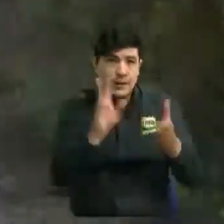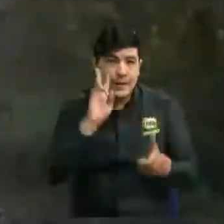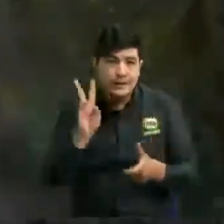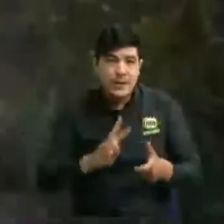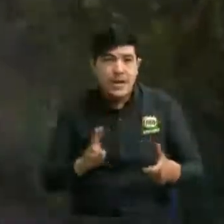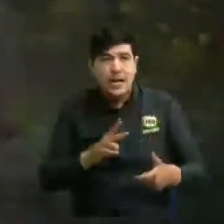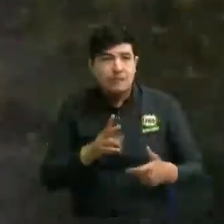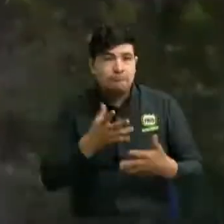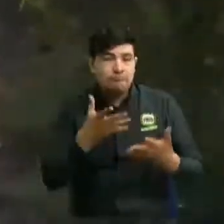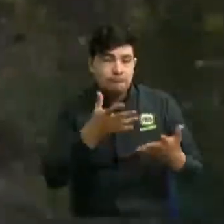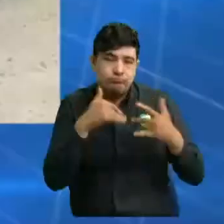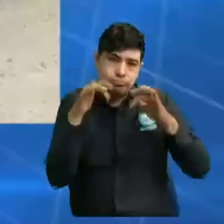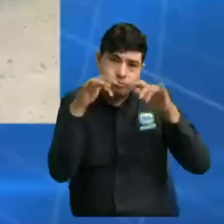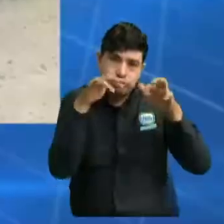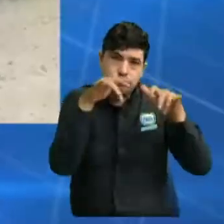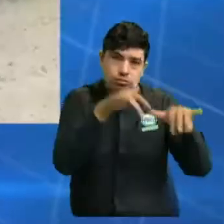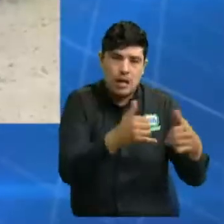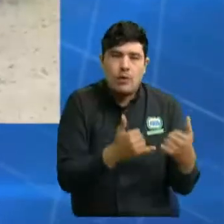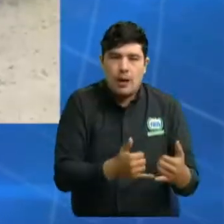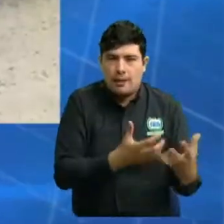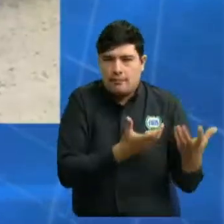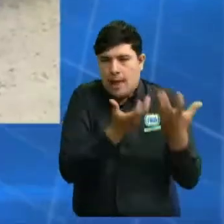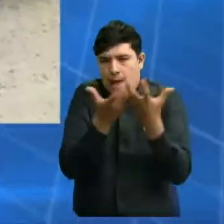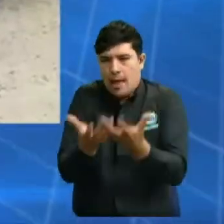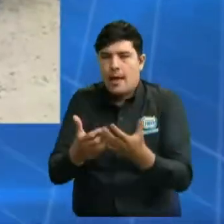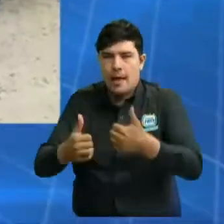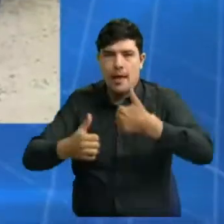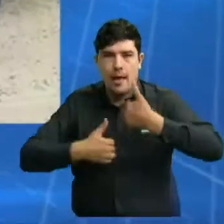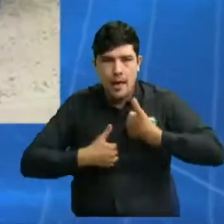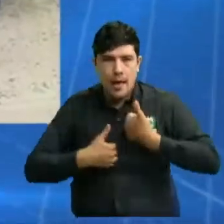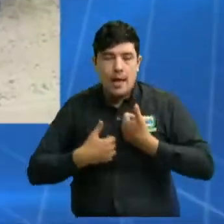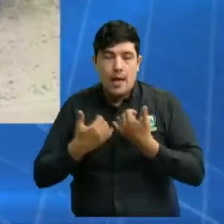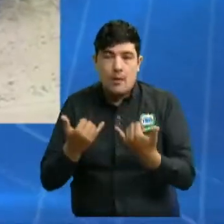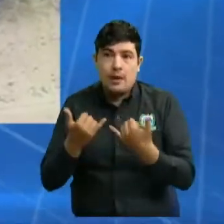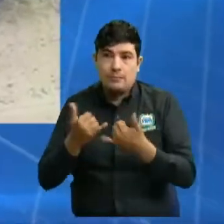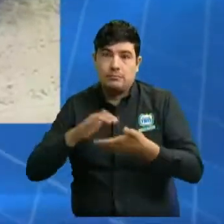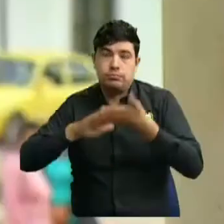piden que se declare la calamidad pública para destinar recursos en la atención de estas personas.